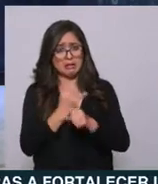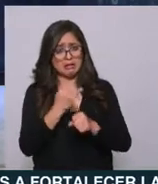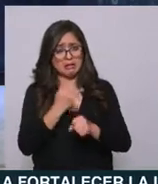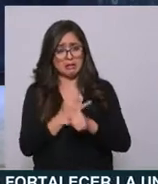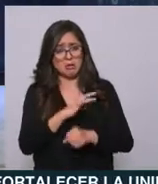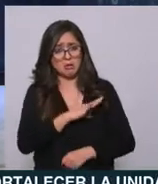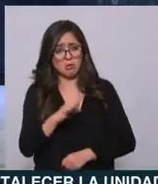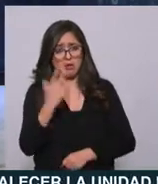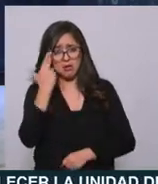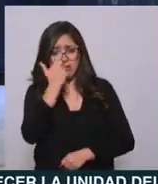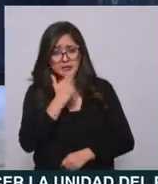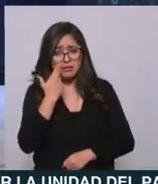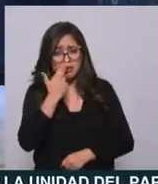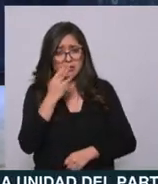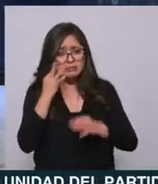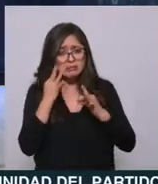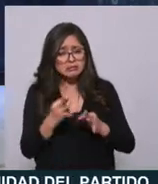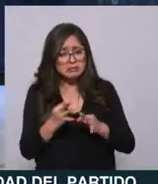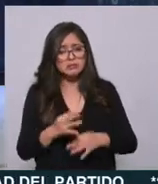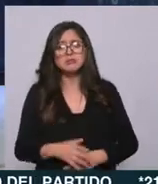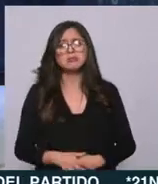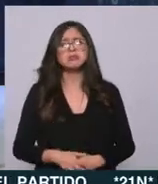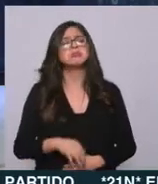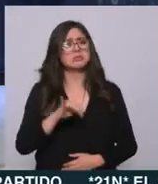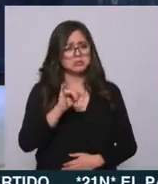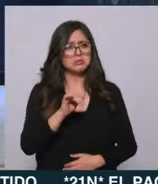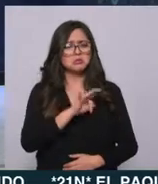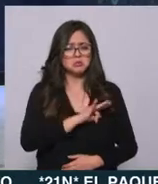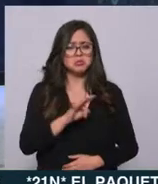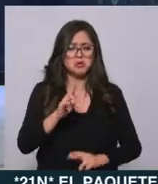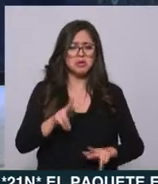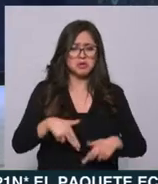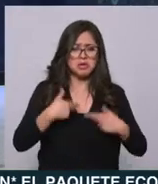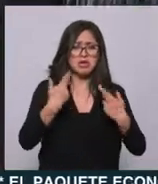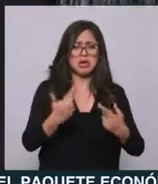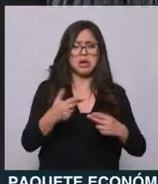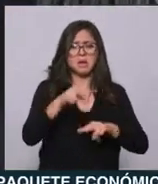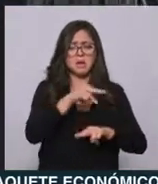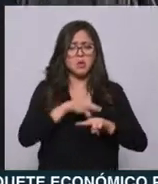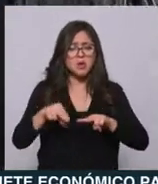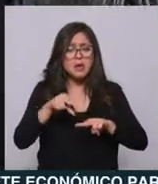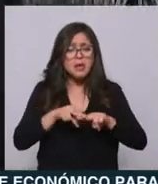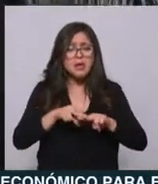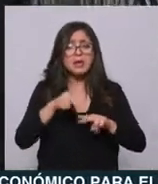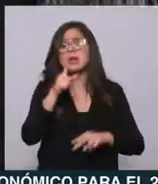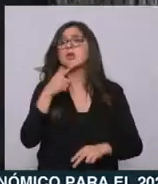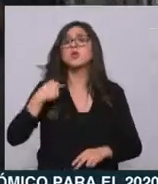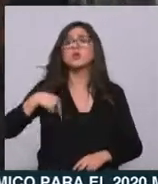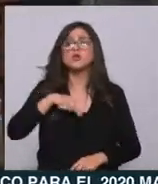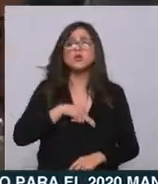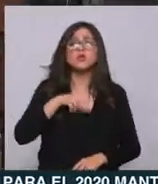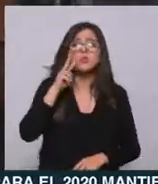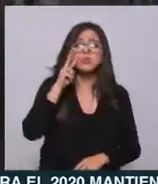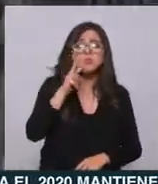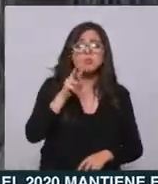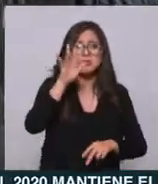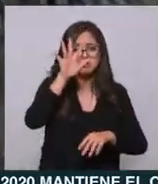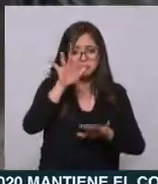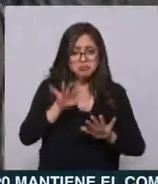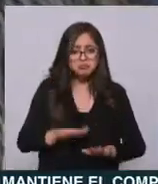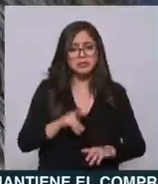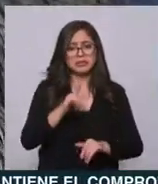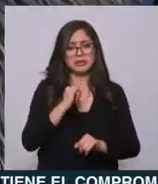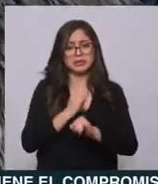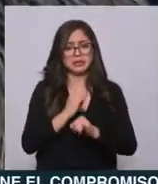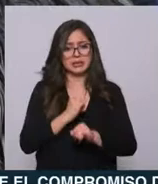la información. Para más detalles, sí podemos regalar unos pases. Entonces, si gustan, podemos checarlo por la página de internet. Perfecto.